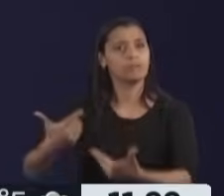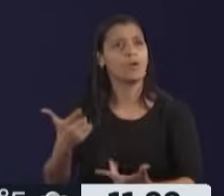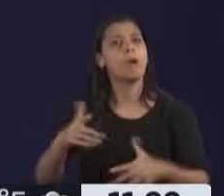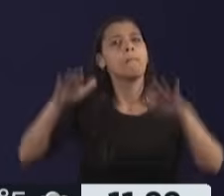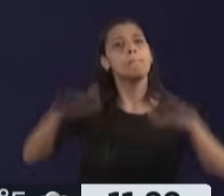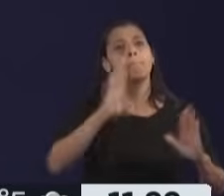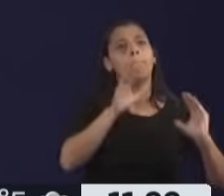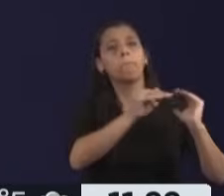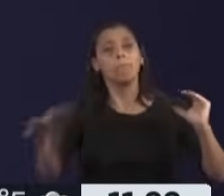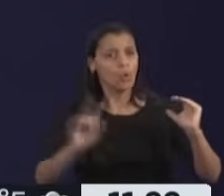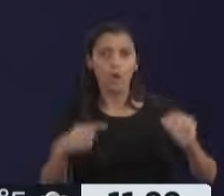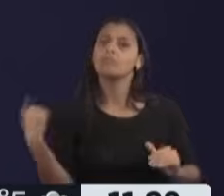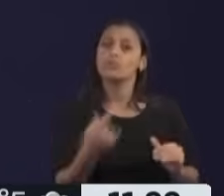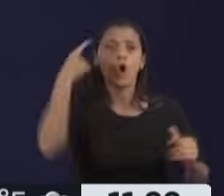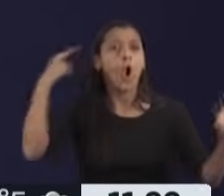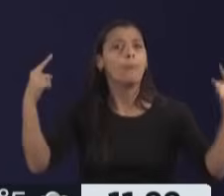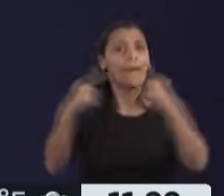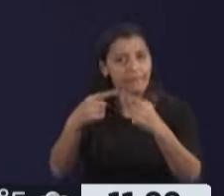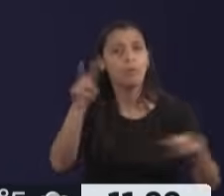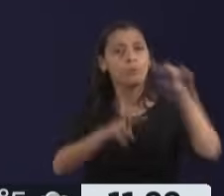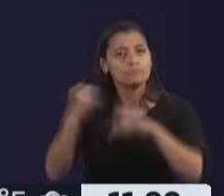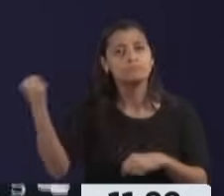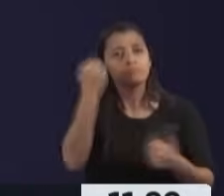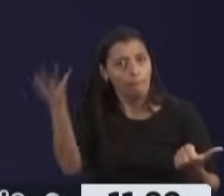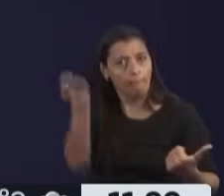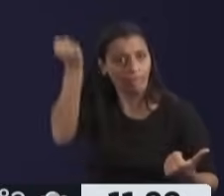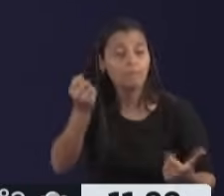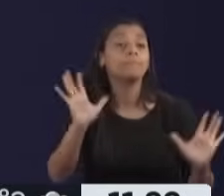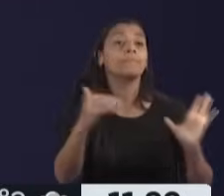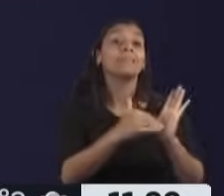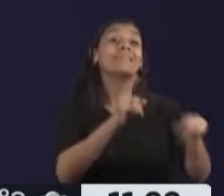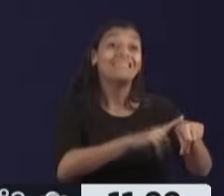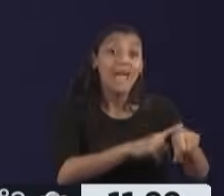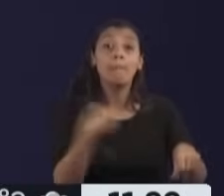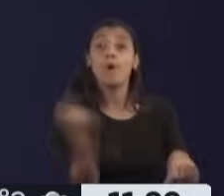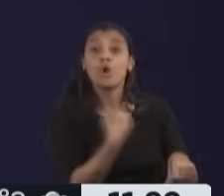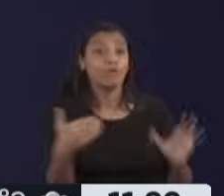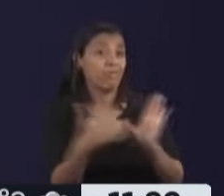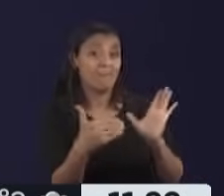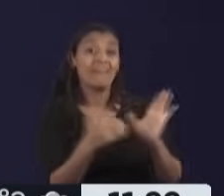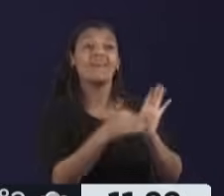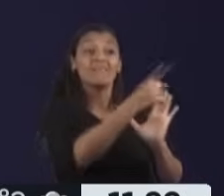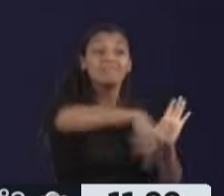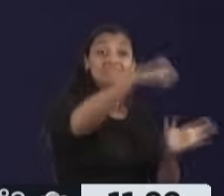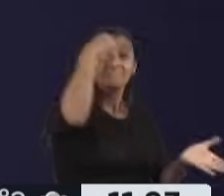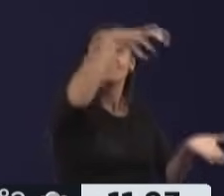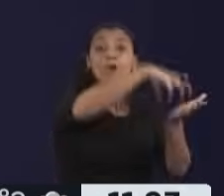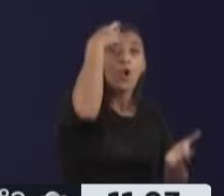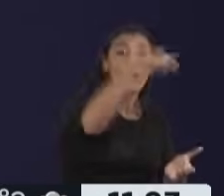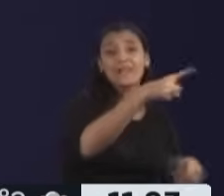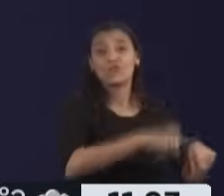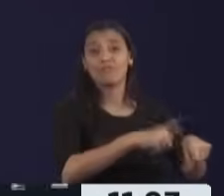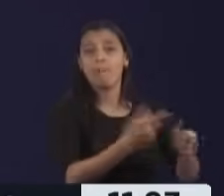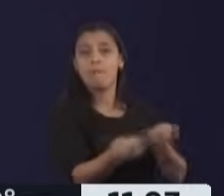con nuestro camino tal cual lo teníamos diseñado. Después los tiempos, por supuesto, no los manejamos nosotros, y en tal caso sí puede haber algún retraso,